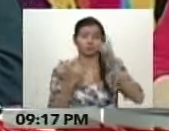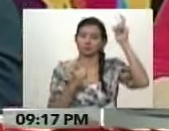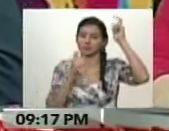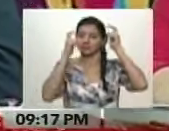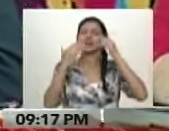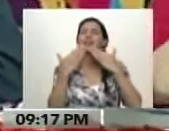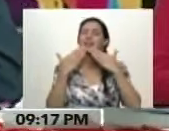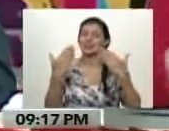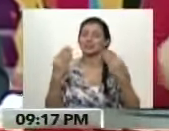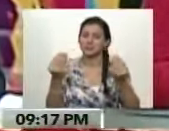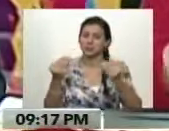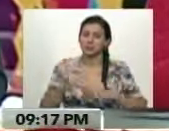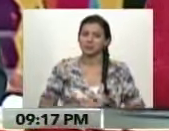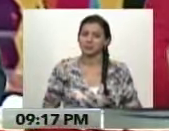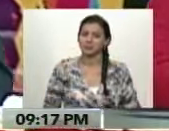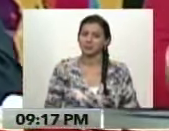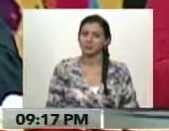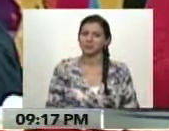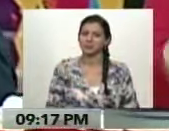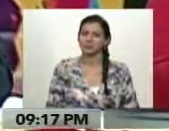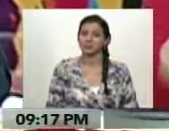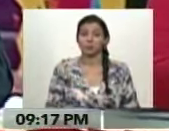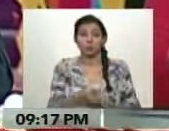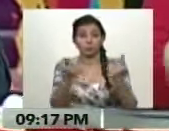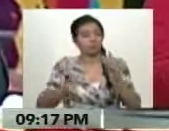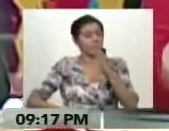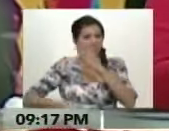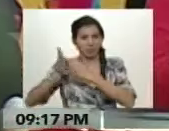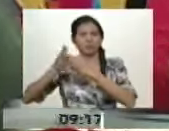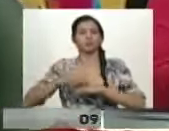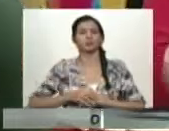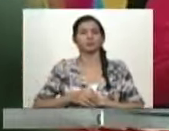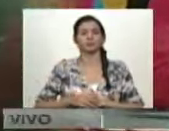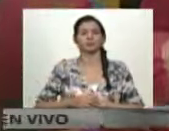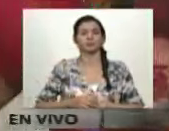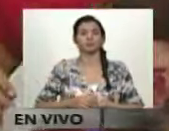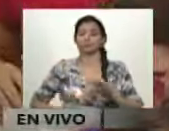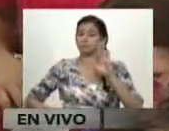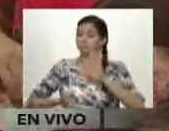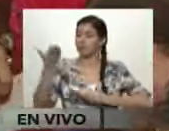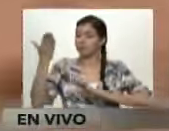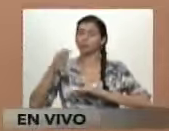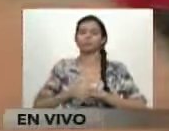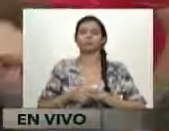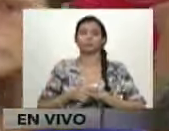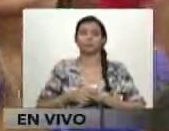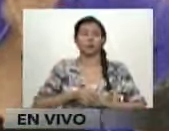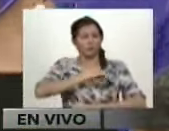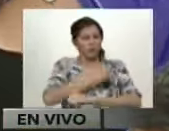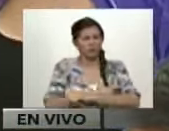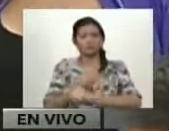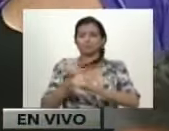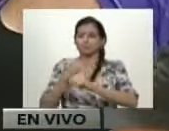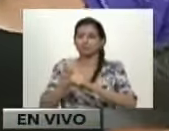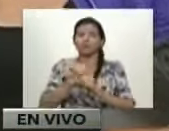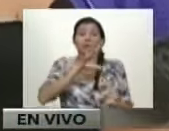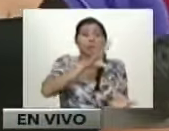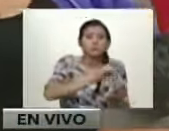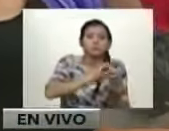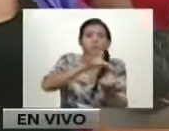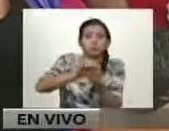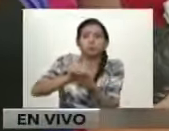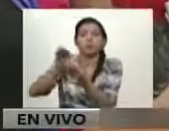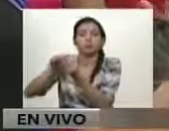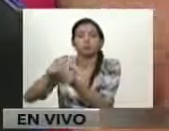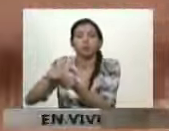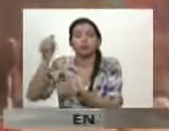Muchas gracias, camaradas. Vayan ustedes, pues, a activar con toda la fuerza las conclusiones del Congreso del